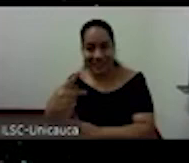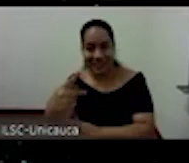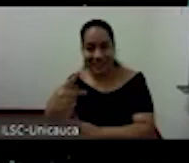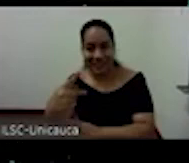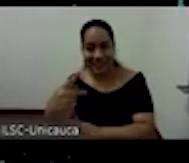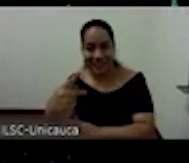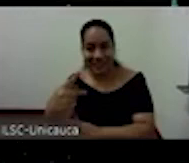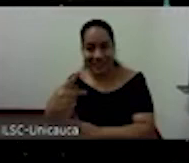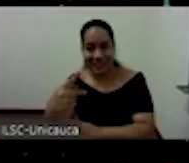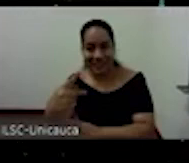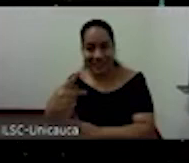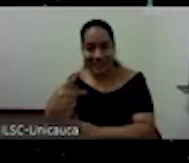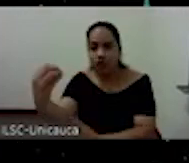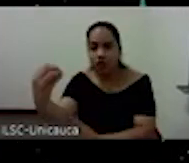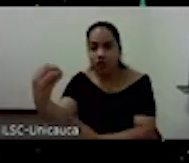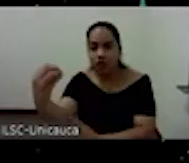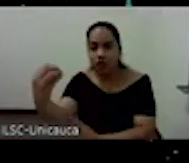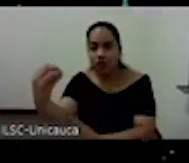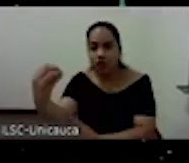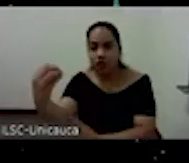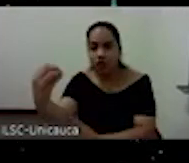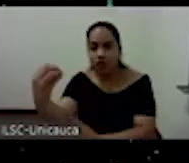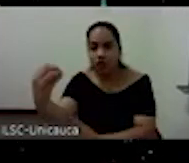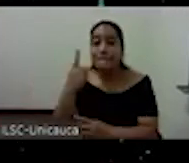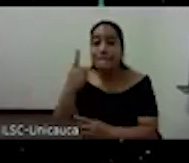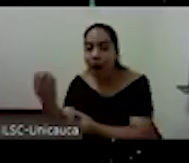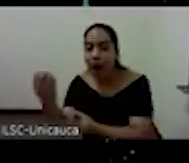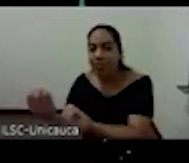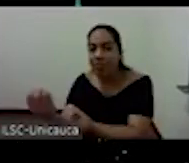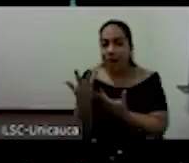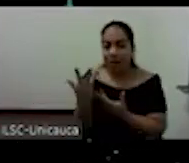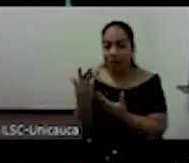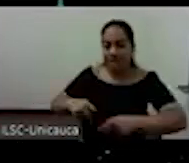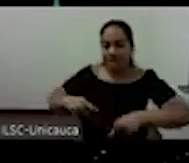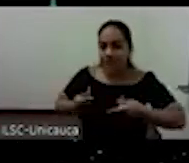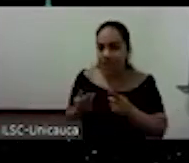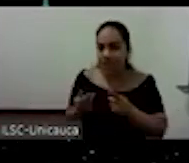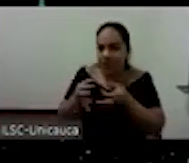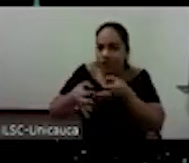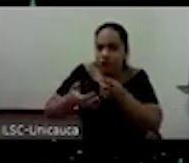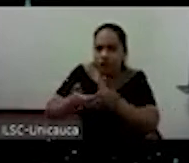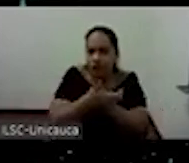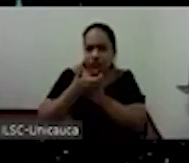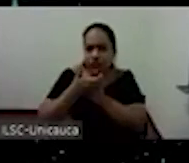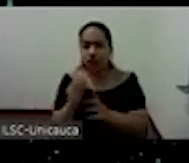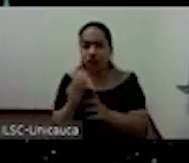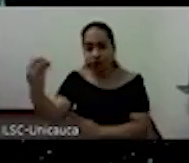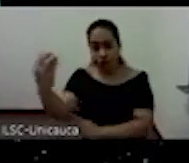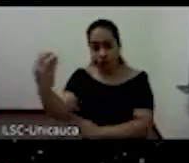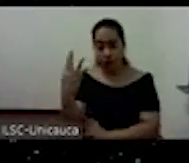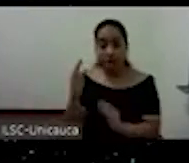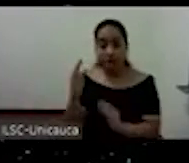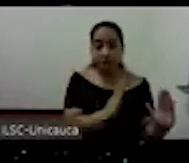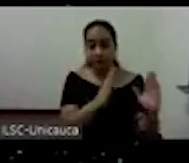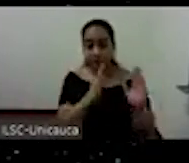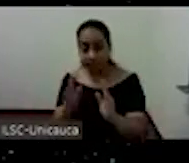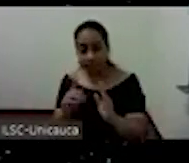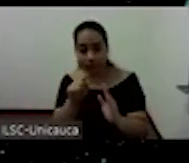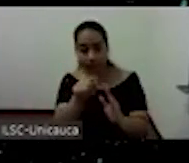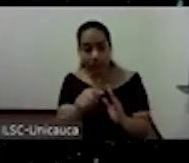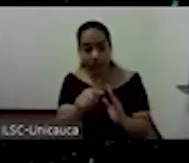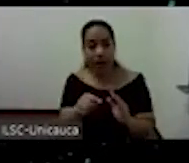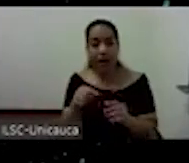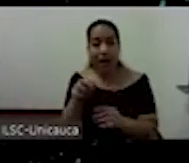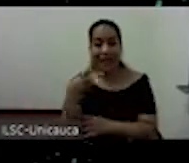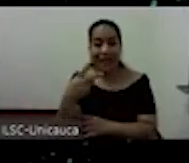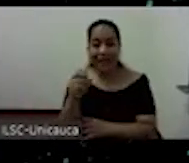comunidad Nasa y es el padre que da la vida y que protege al pueblo Nasa. Por otro lado, tenemos la cuetandera, que es